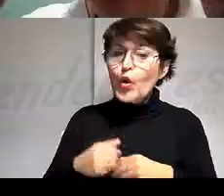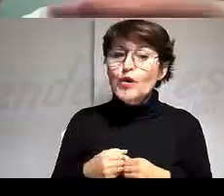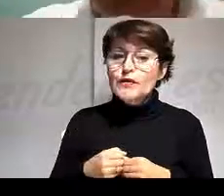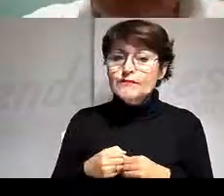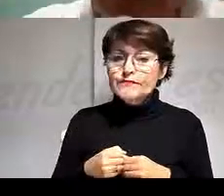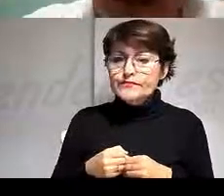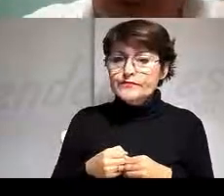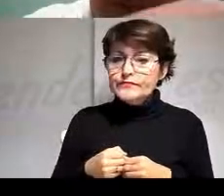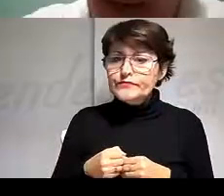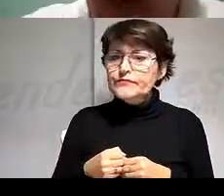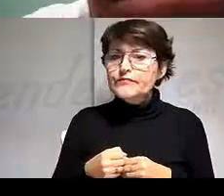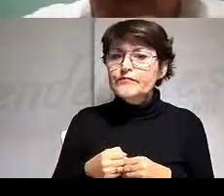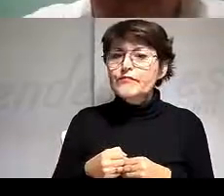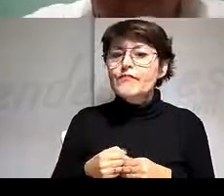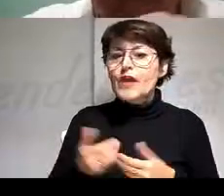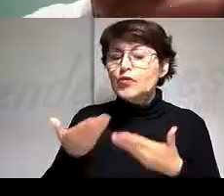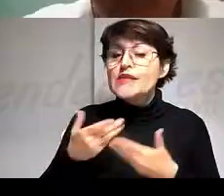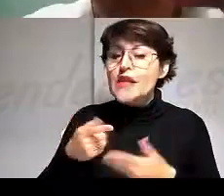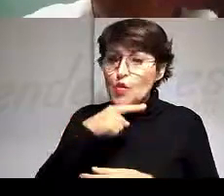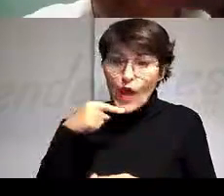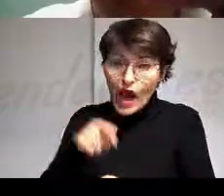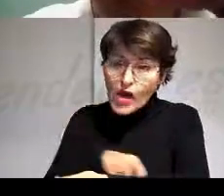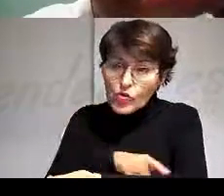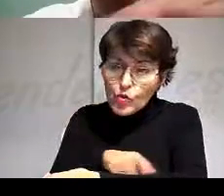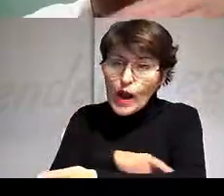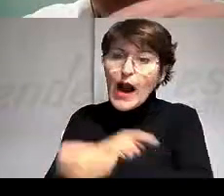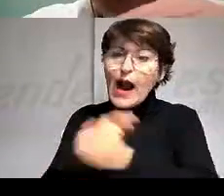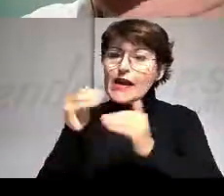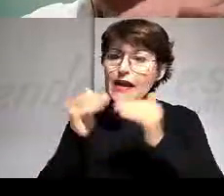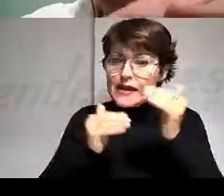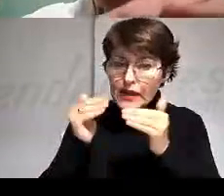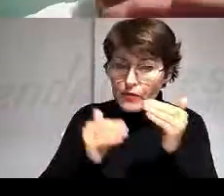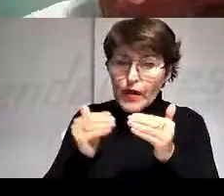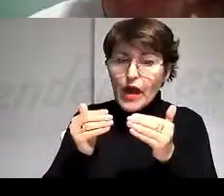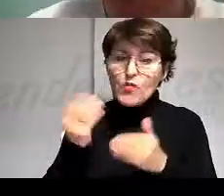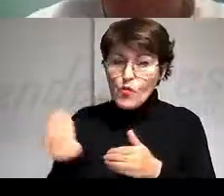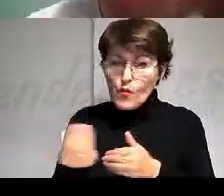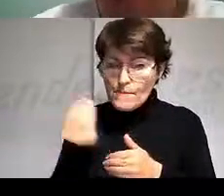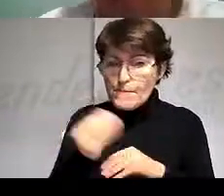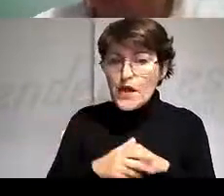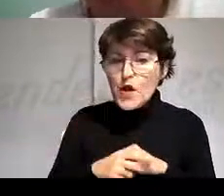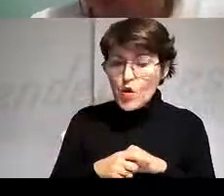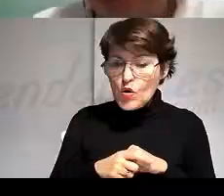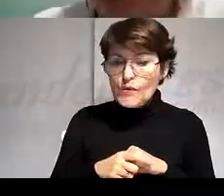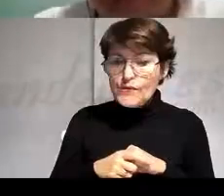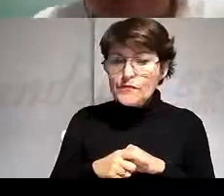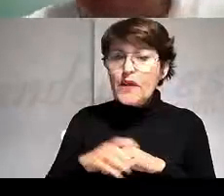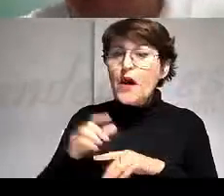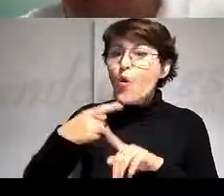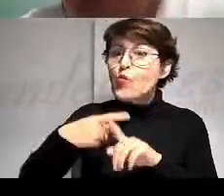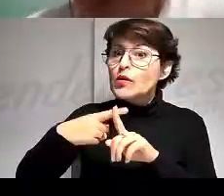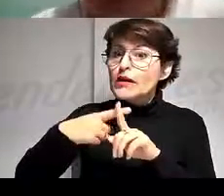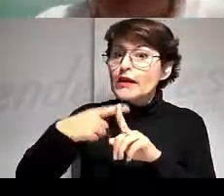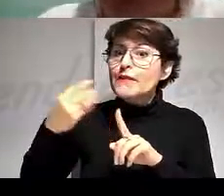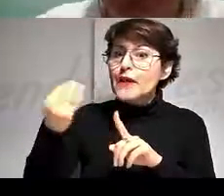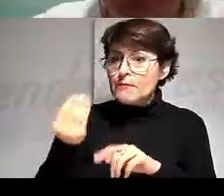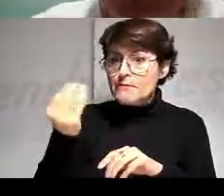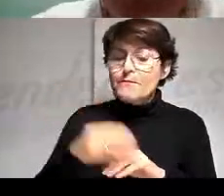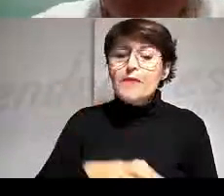tener la glucemia a nivel de la sangre pues a niveles más fisiológicos,